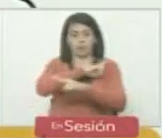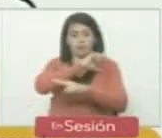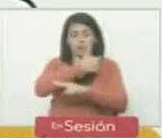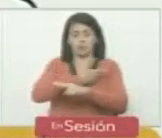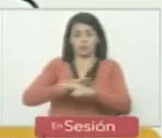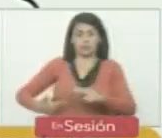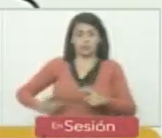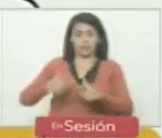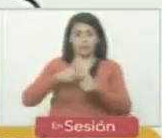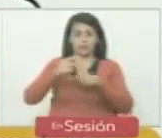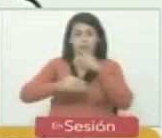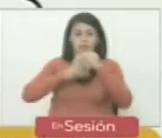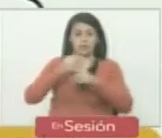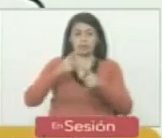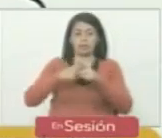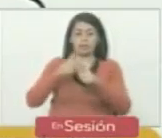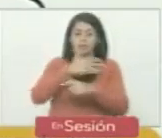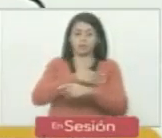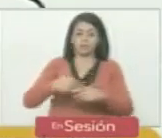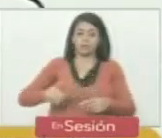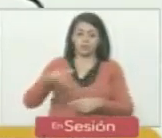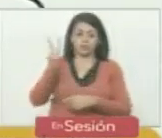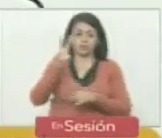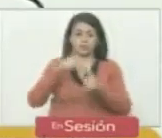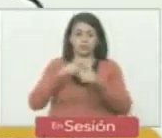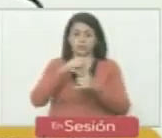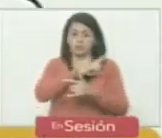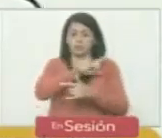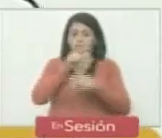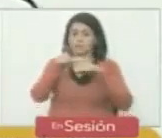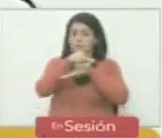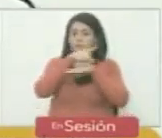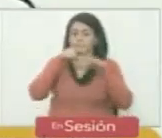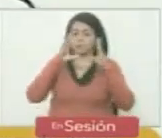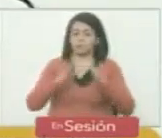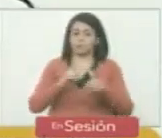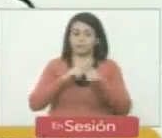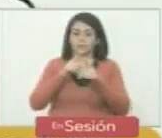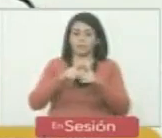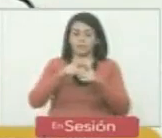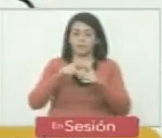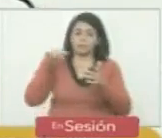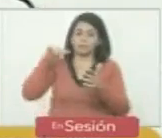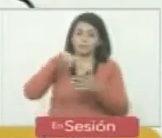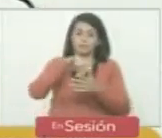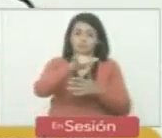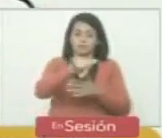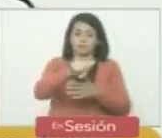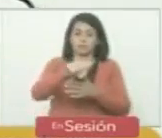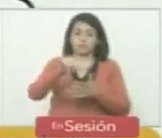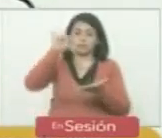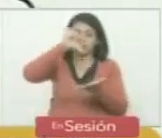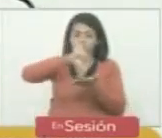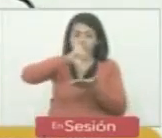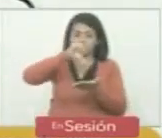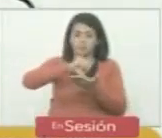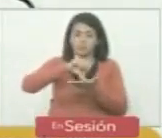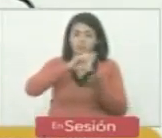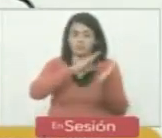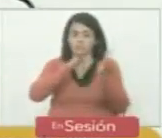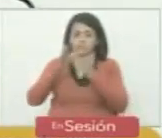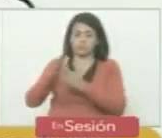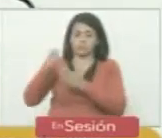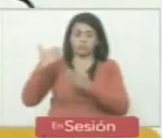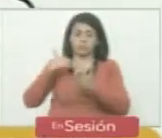Estado, de presidente de Venezuela y jefe de gobierno en el aeropuerto de Teherán, y en la parte de